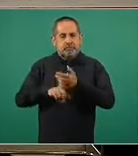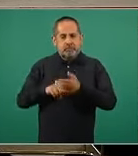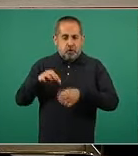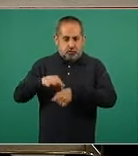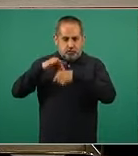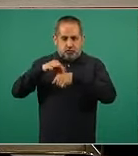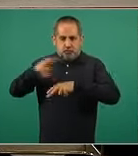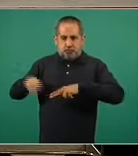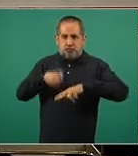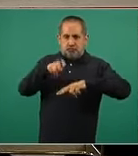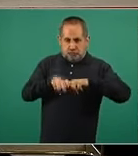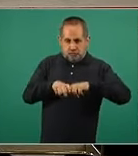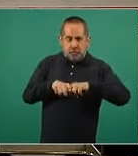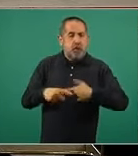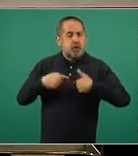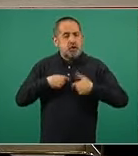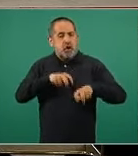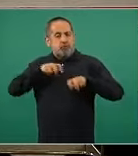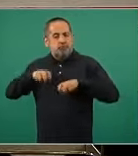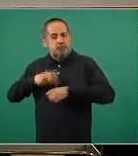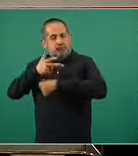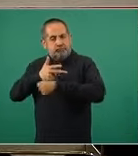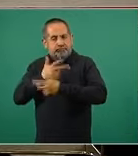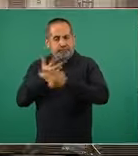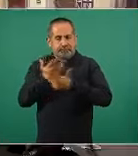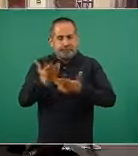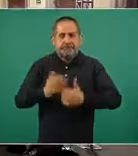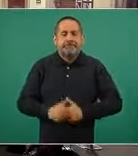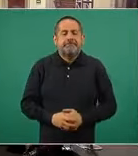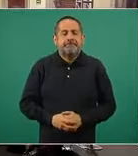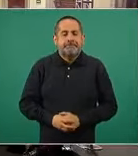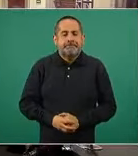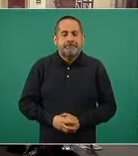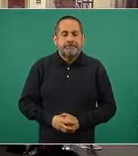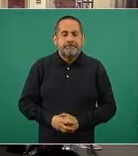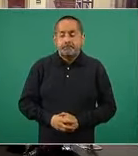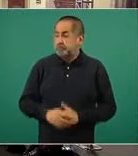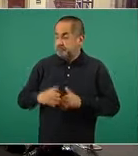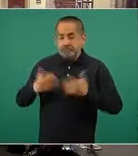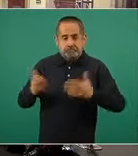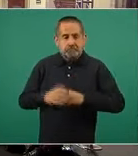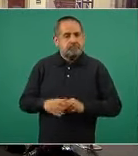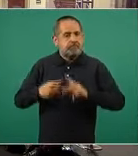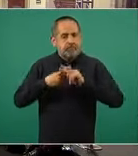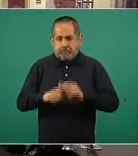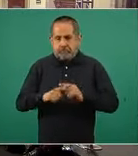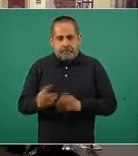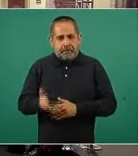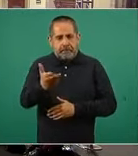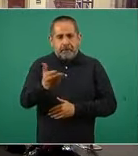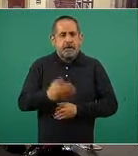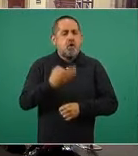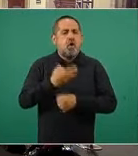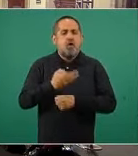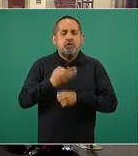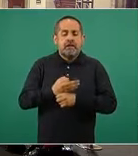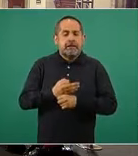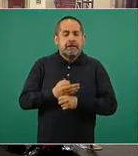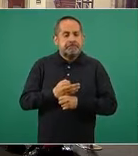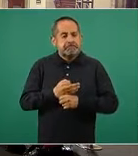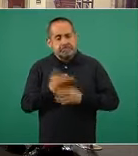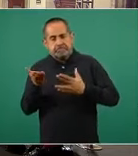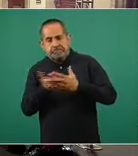desde el Palacio Nacional. Aquí estamos atentos. Pues si les parece, comenzamos. Vamos a tener dividida